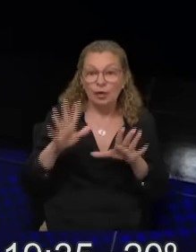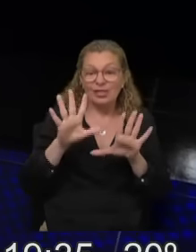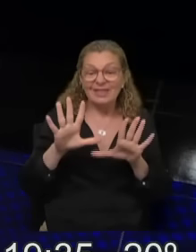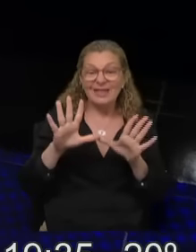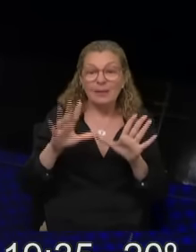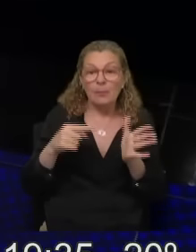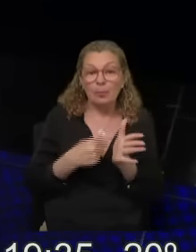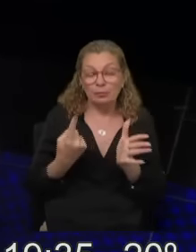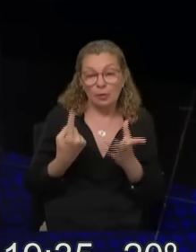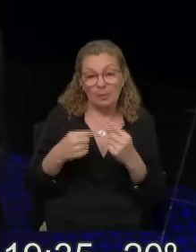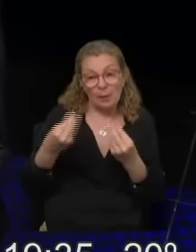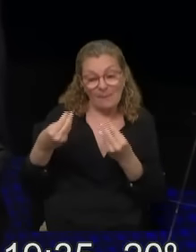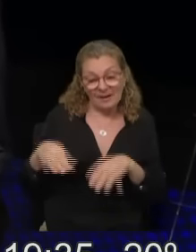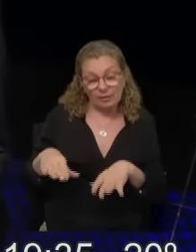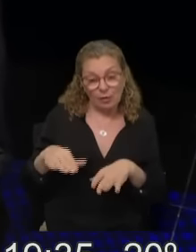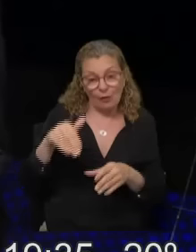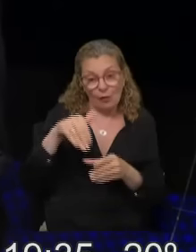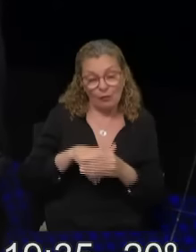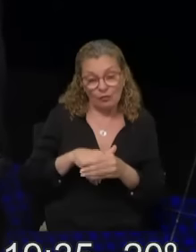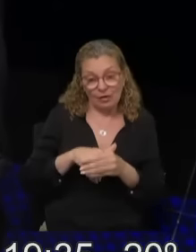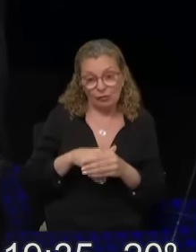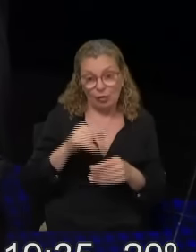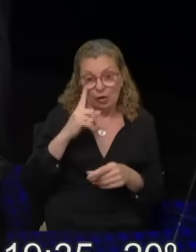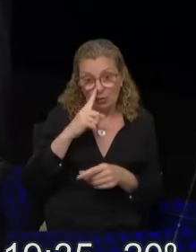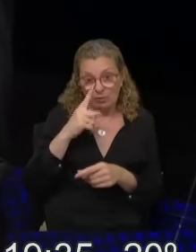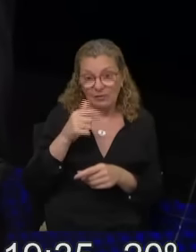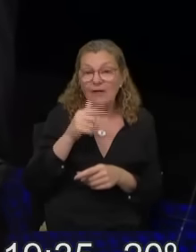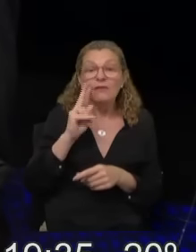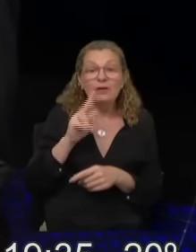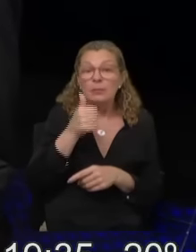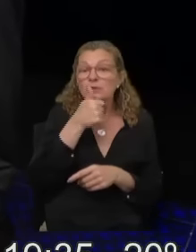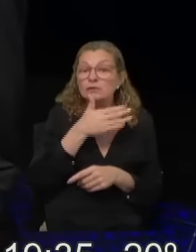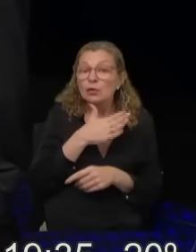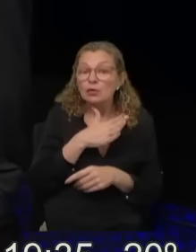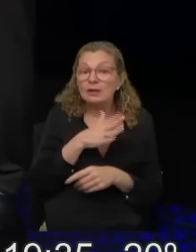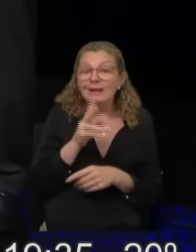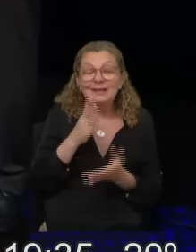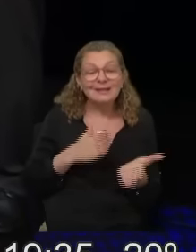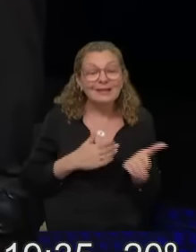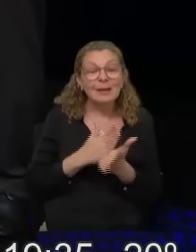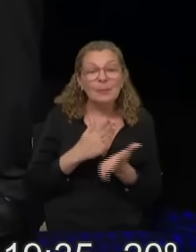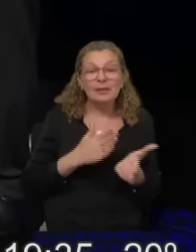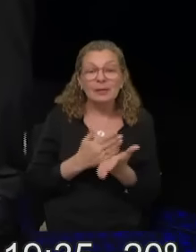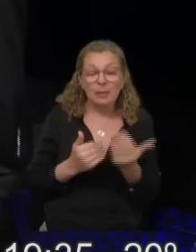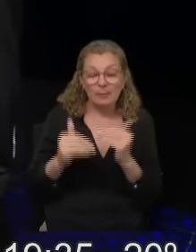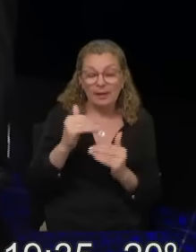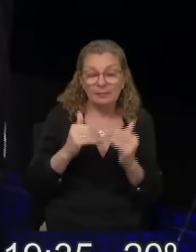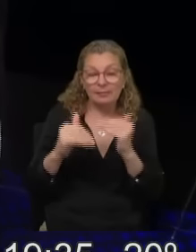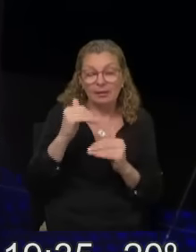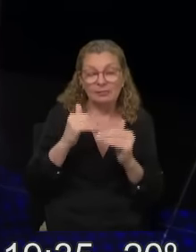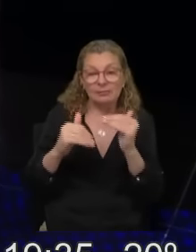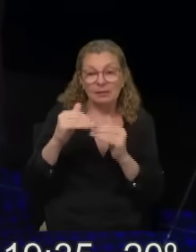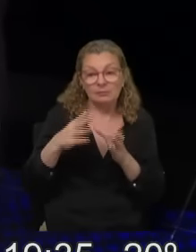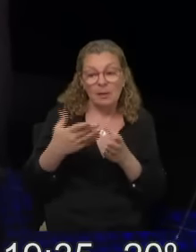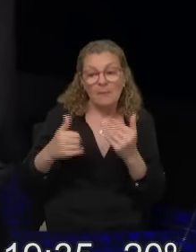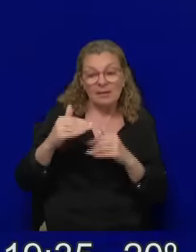puntos, pero perdió el balotaje. Y si vemos la historia del balotaje, siempre fue aumentando el calado